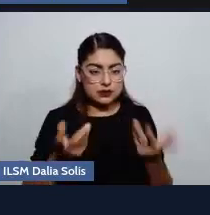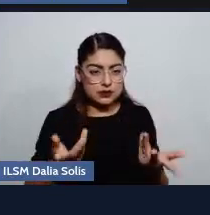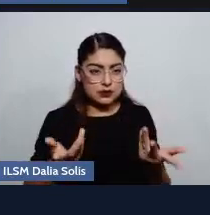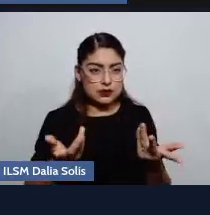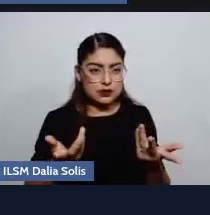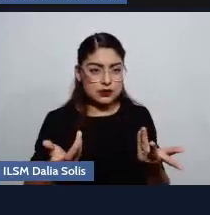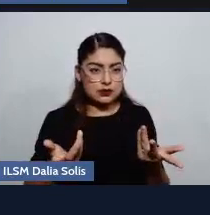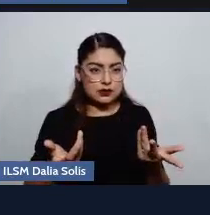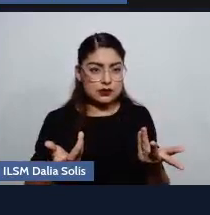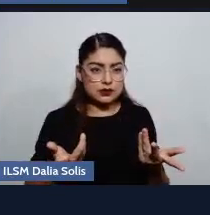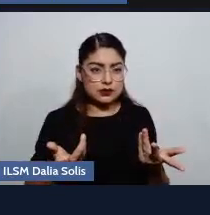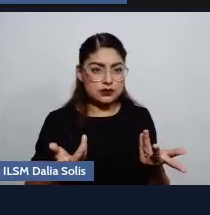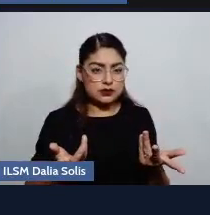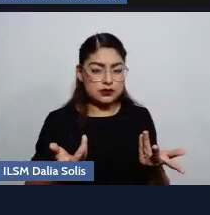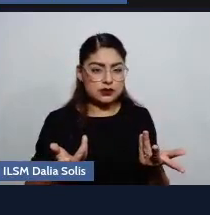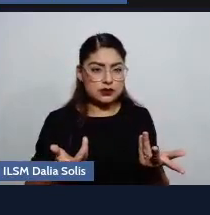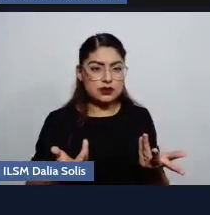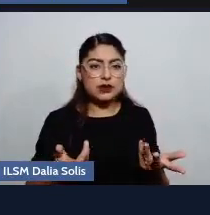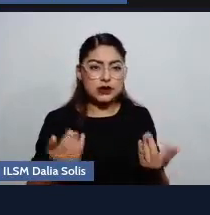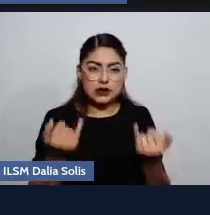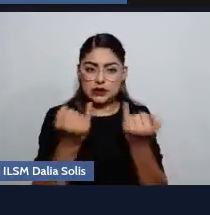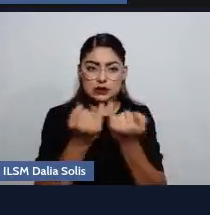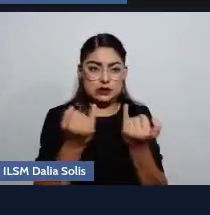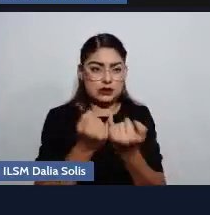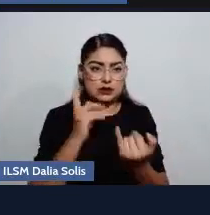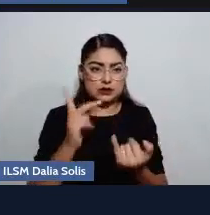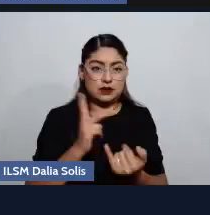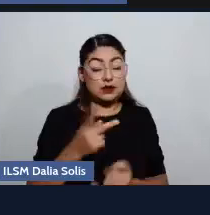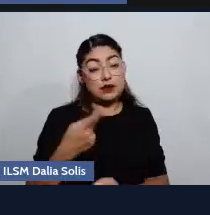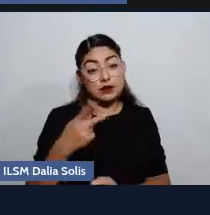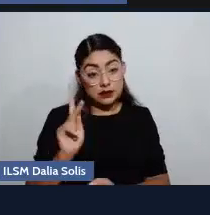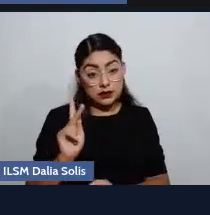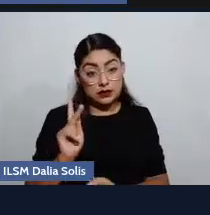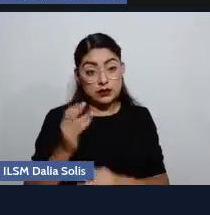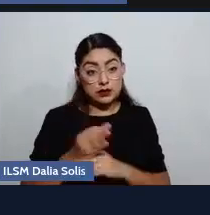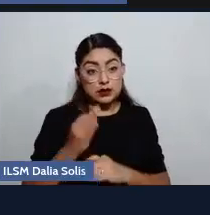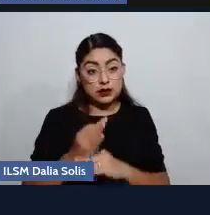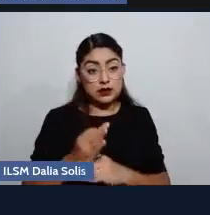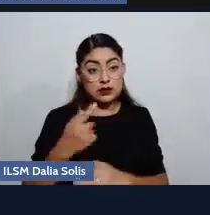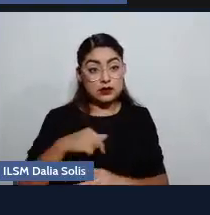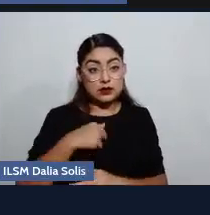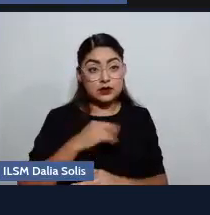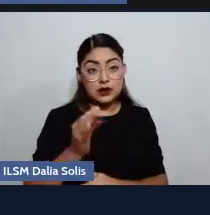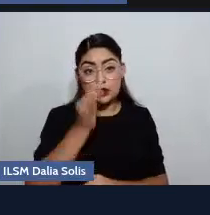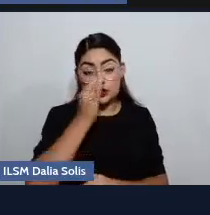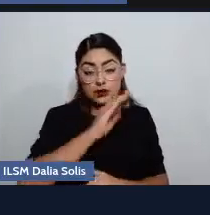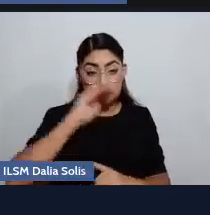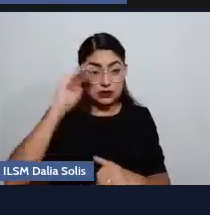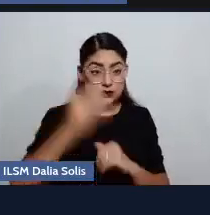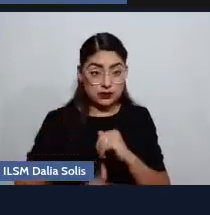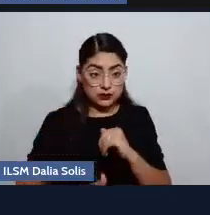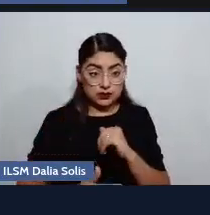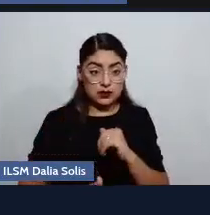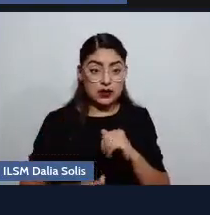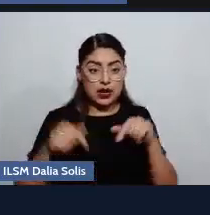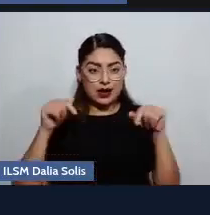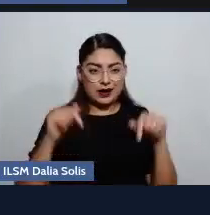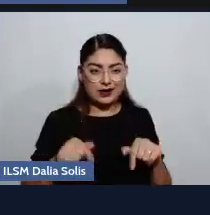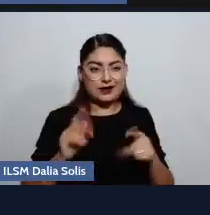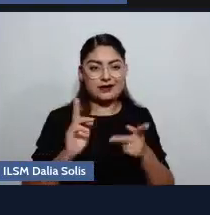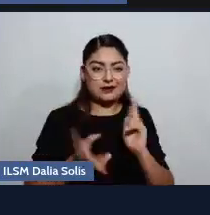le surgen también, ¿no? Sin embargo, bueno, pues estamos llegando a la parte final de esta charla.